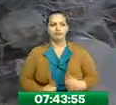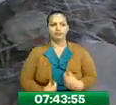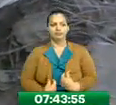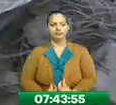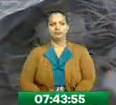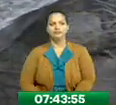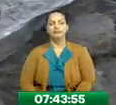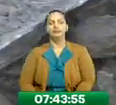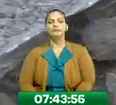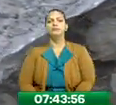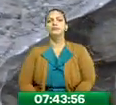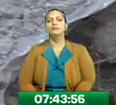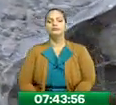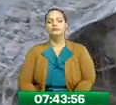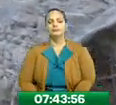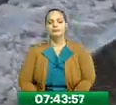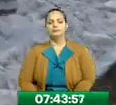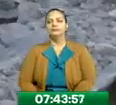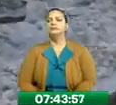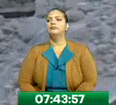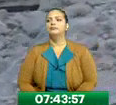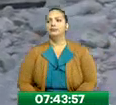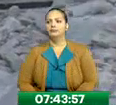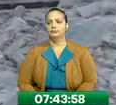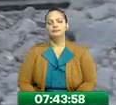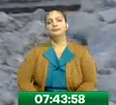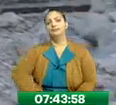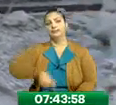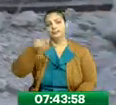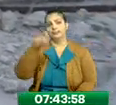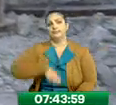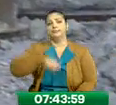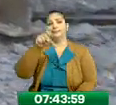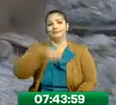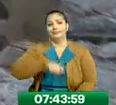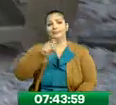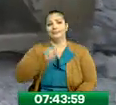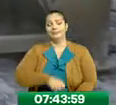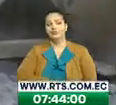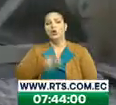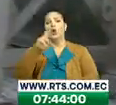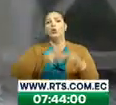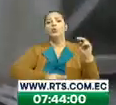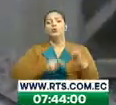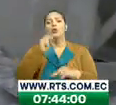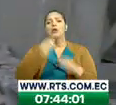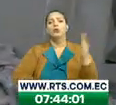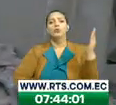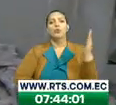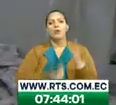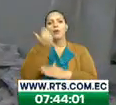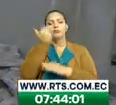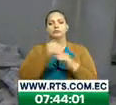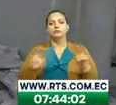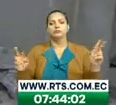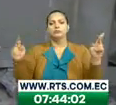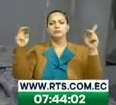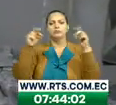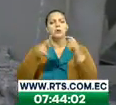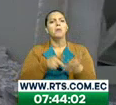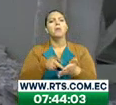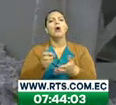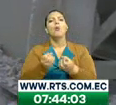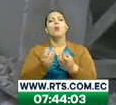indicando. Se hace necesario, frente a esta realidad, la construcción de un nuevo puente. El costo alcanzaría